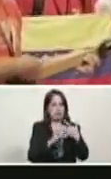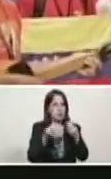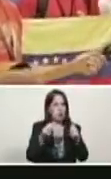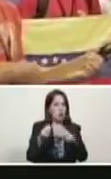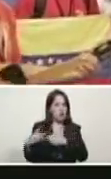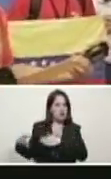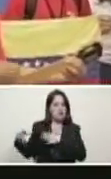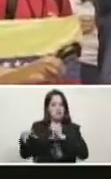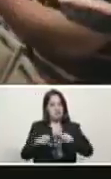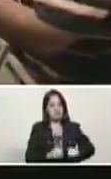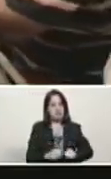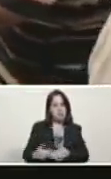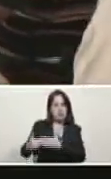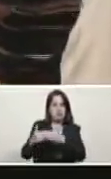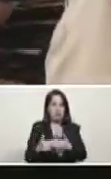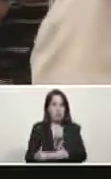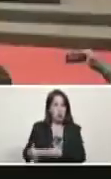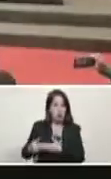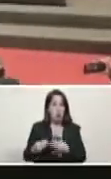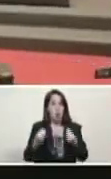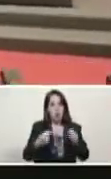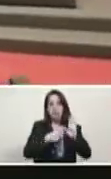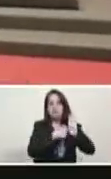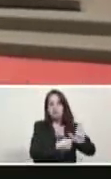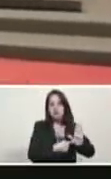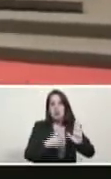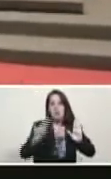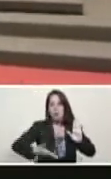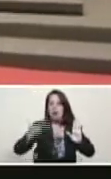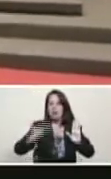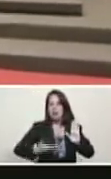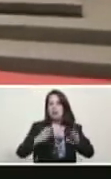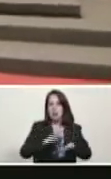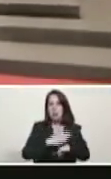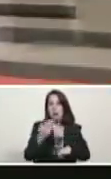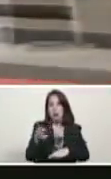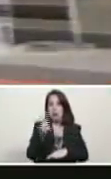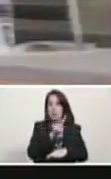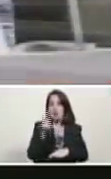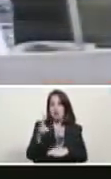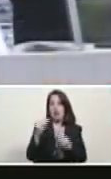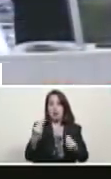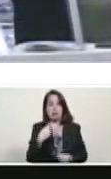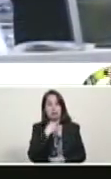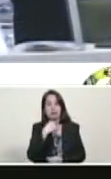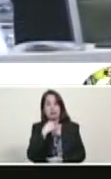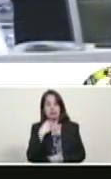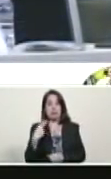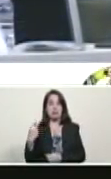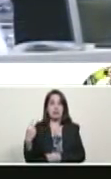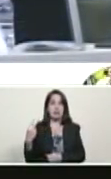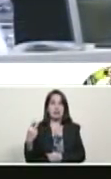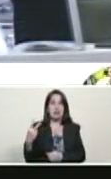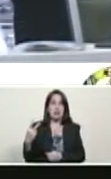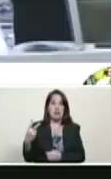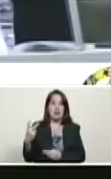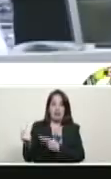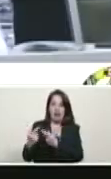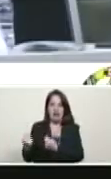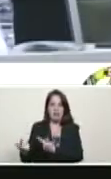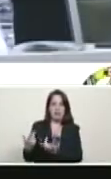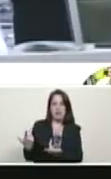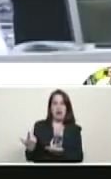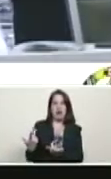identificando el rol que juega venezuela en este contexto de crisis del capitalismo ya no queremos articulaciones